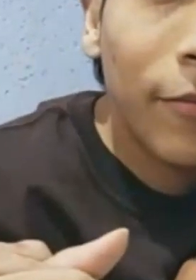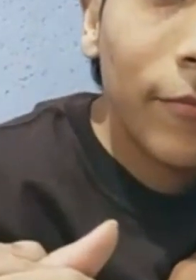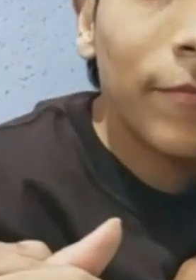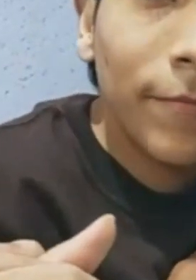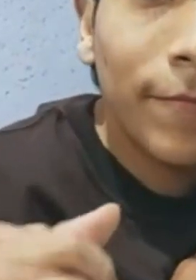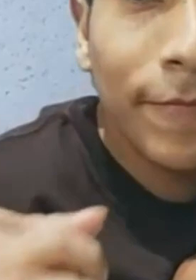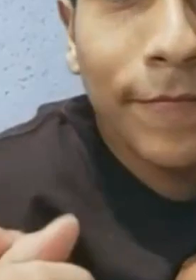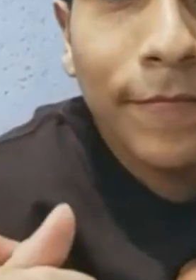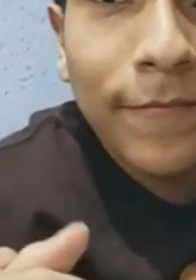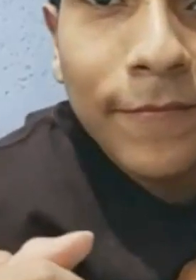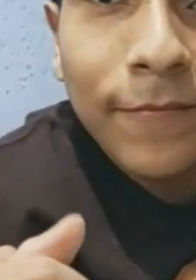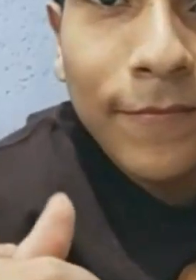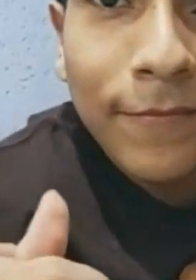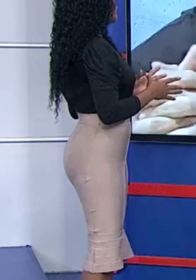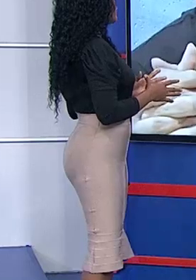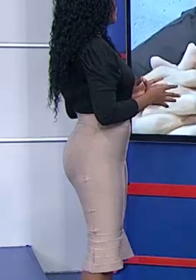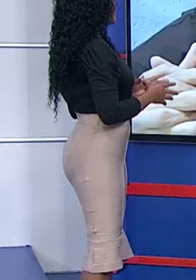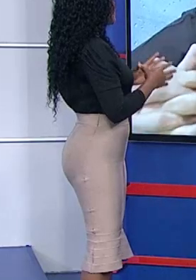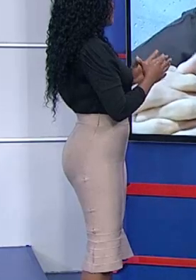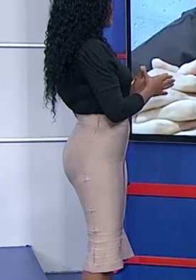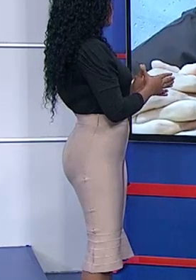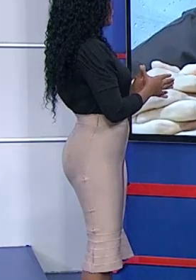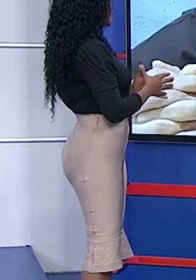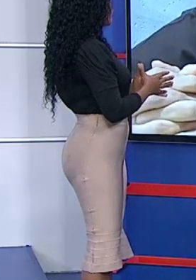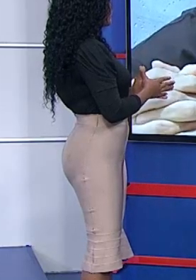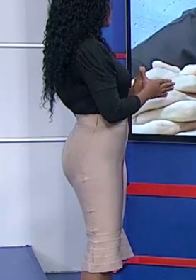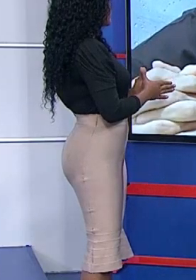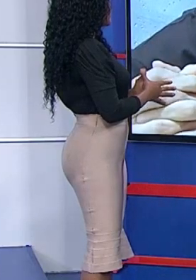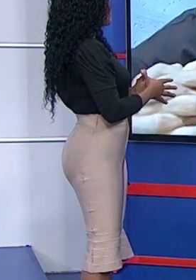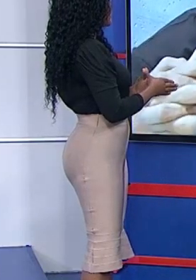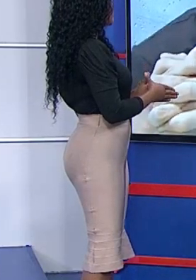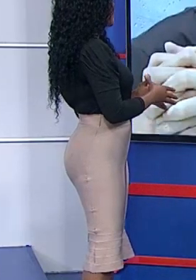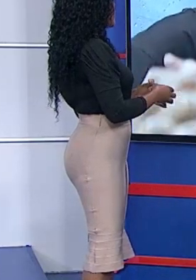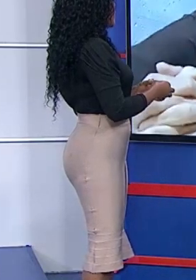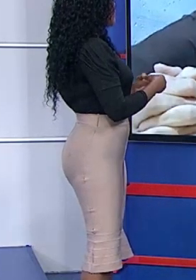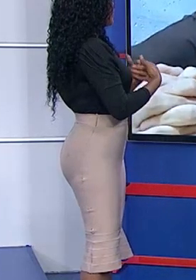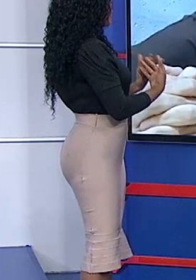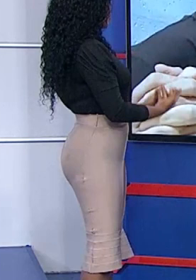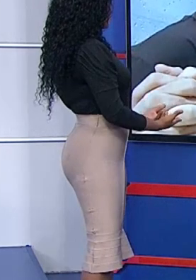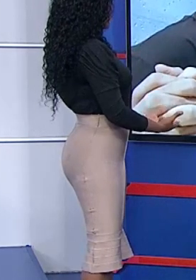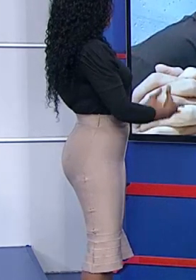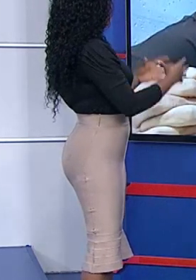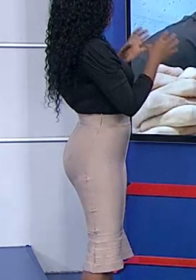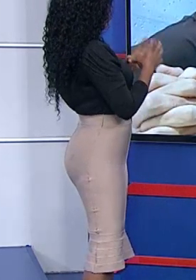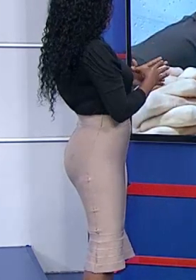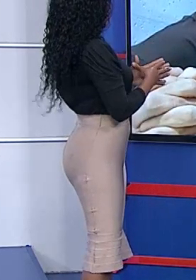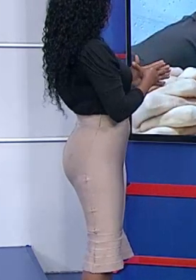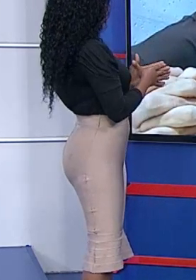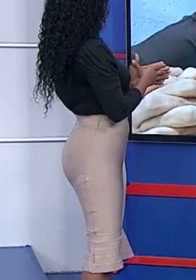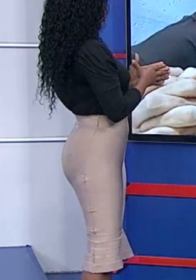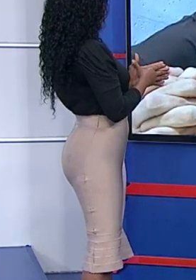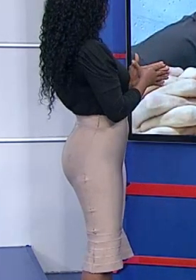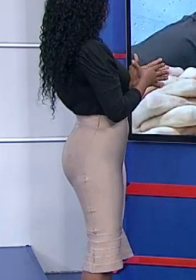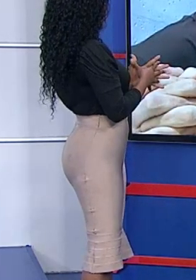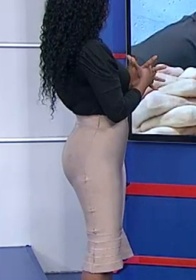social. Ya. Cuéntenme un poquito también de su historia. Sabemos que ustedes la parte inferior del cuerpo la comparten